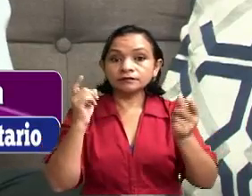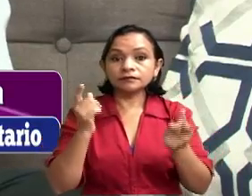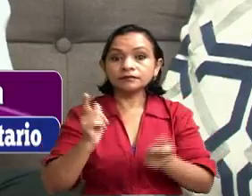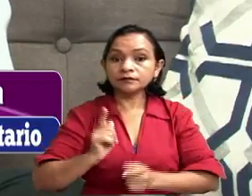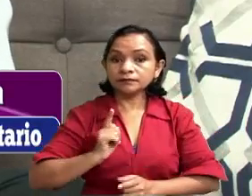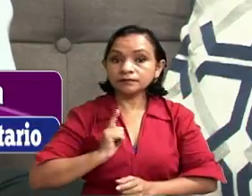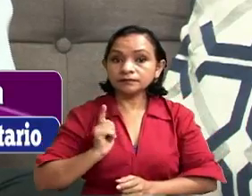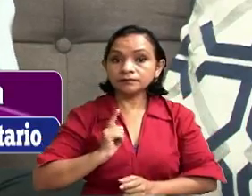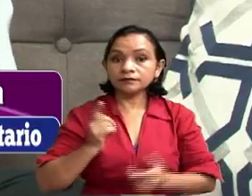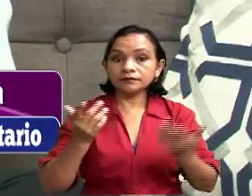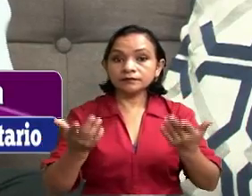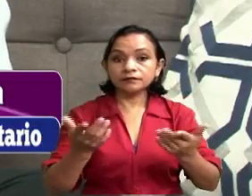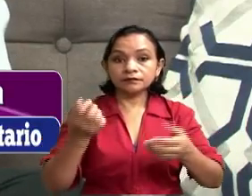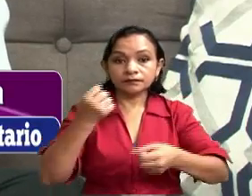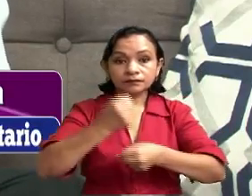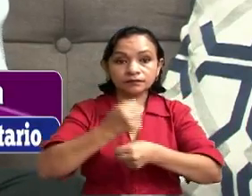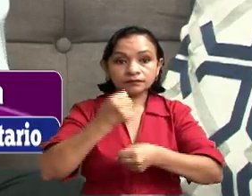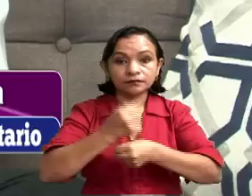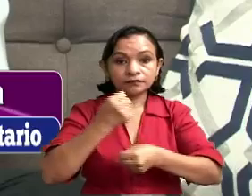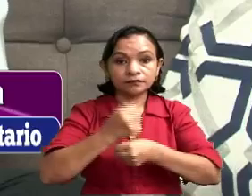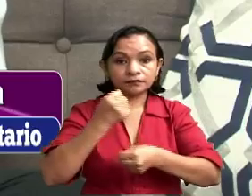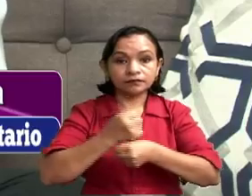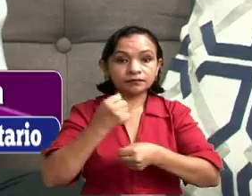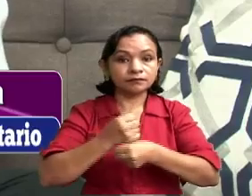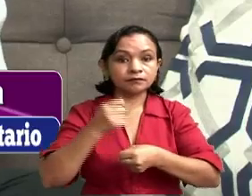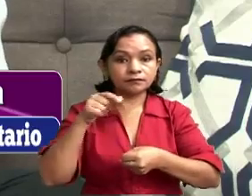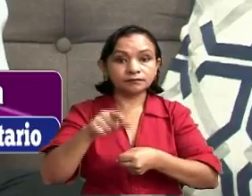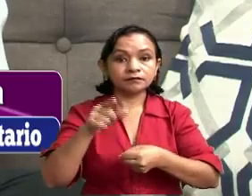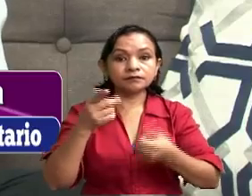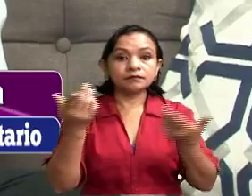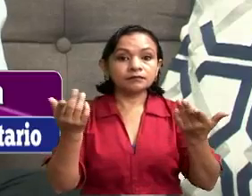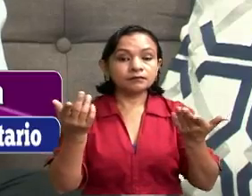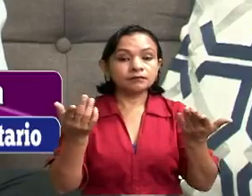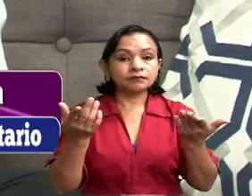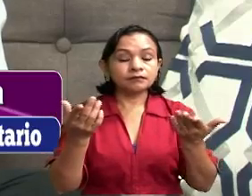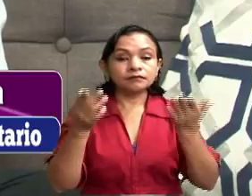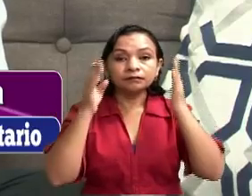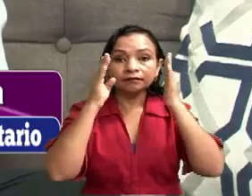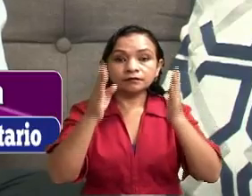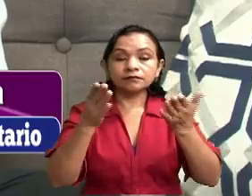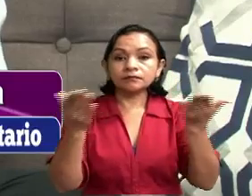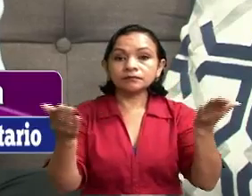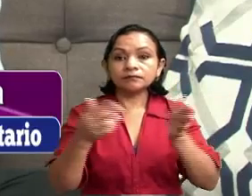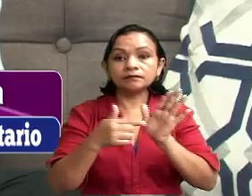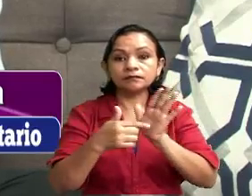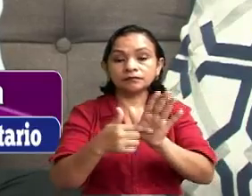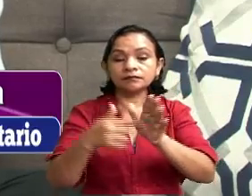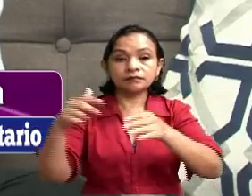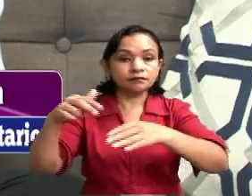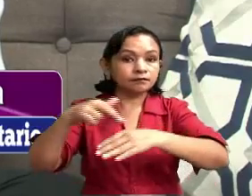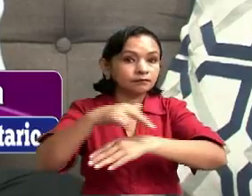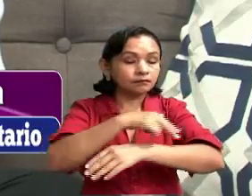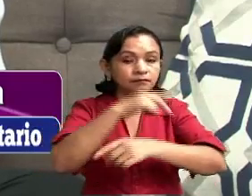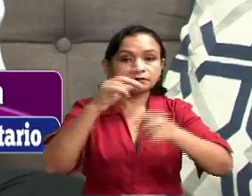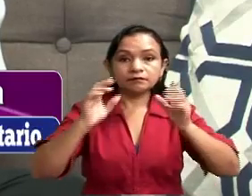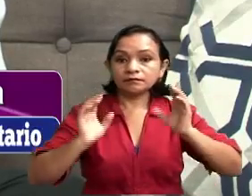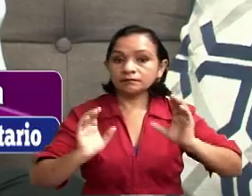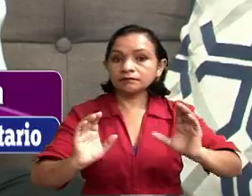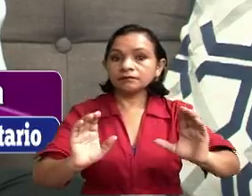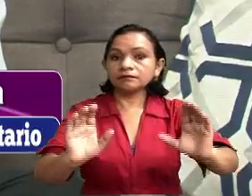tenemos, además de las obras y servicios, ¿qué hay aquí en estas obras y servicios comunitarios? Por ejemplo, hay caminos,